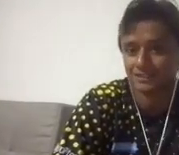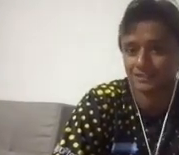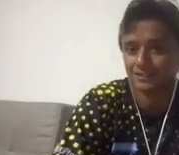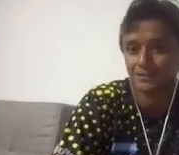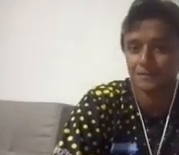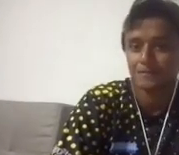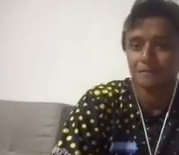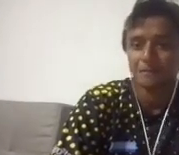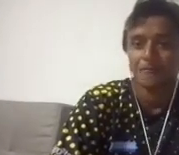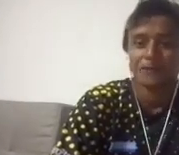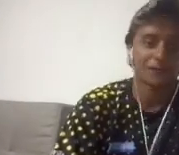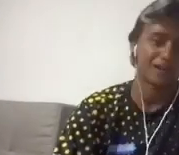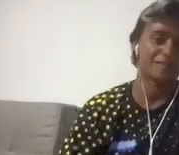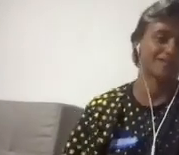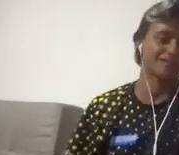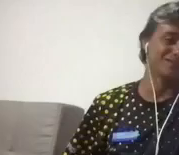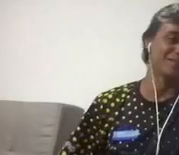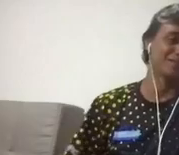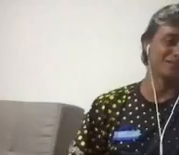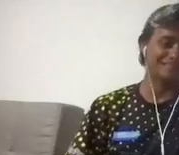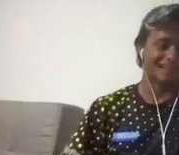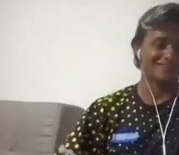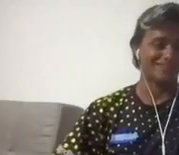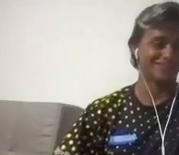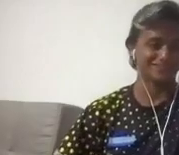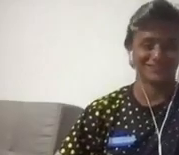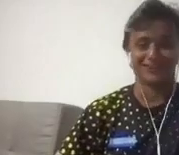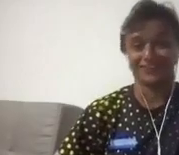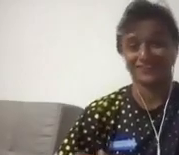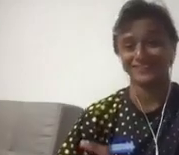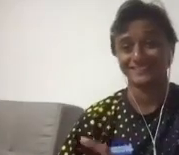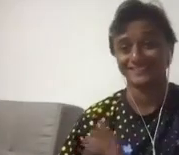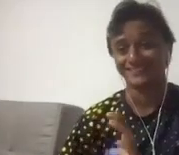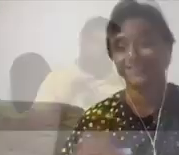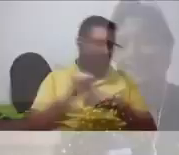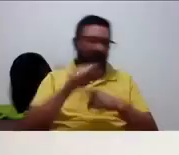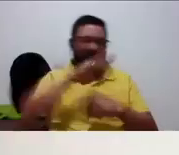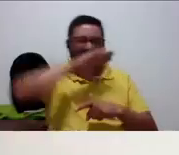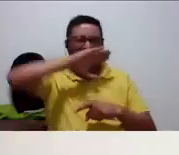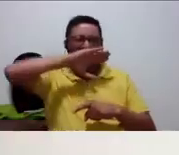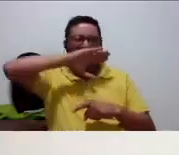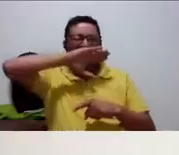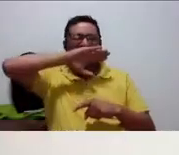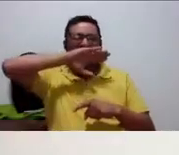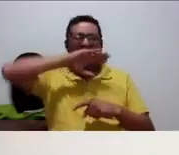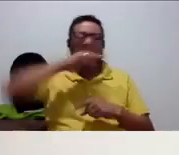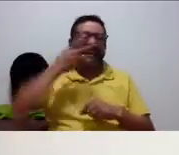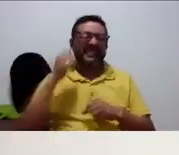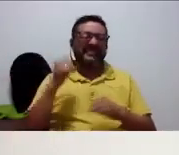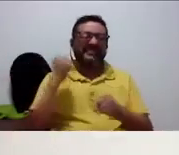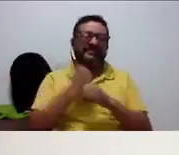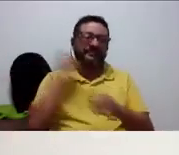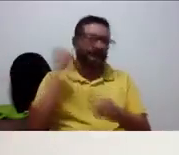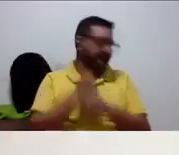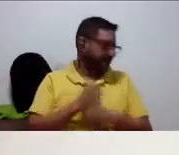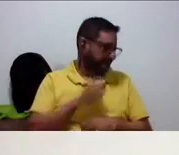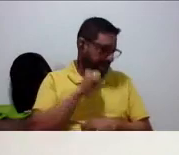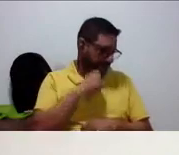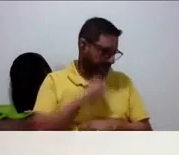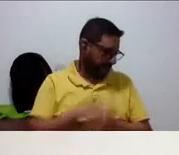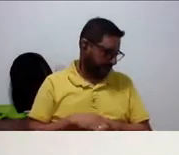sea, uno realmente, si fuera por los entrenamientos, no, pues imagínate uno molido todos los días,